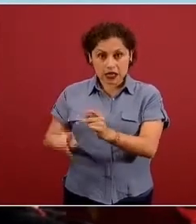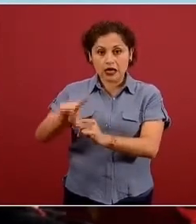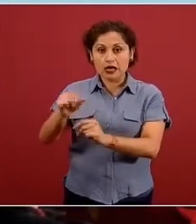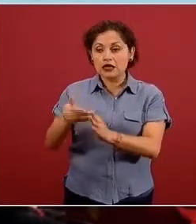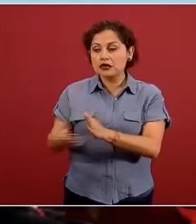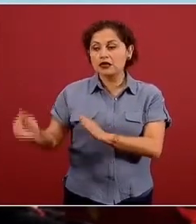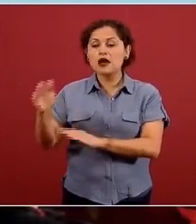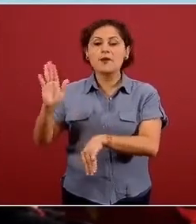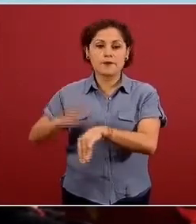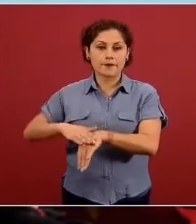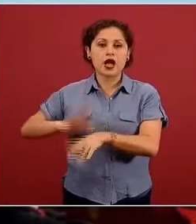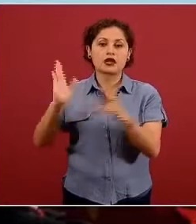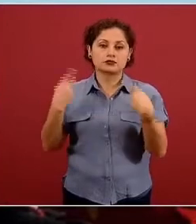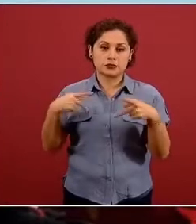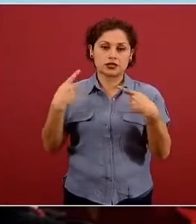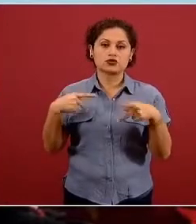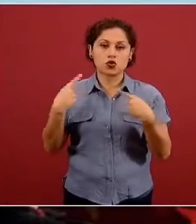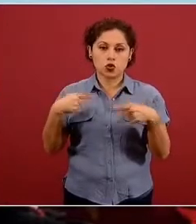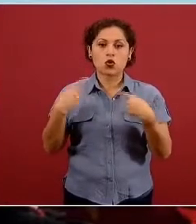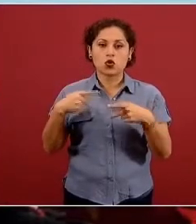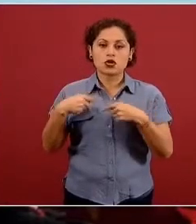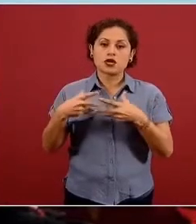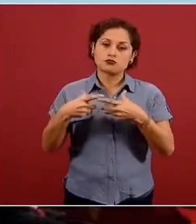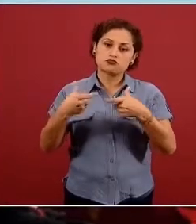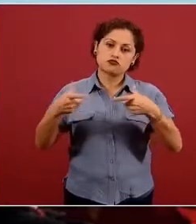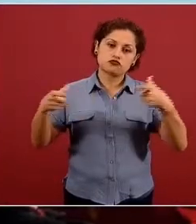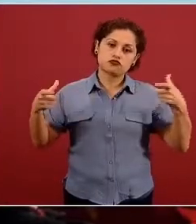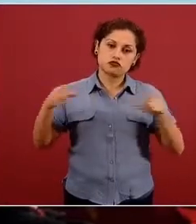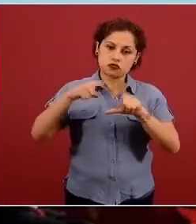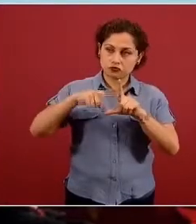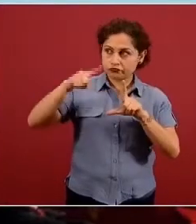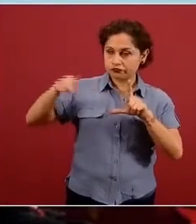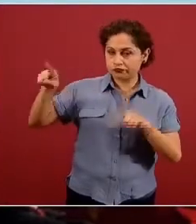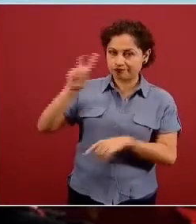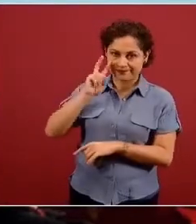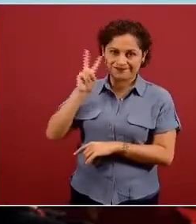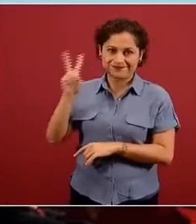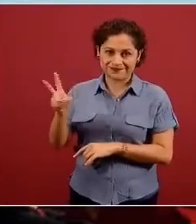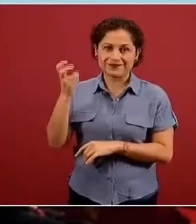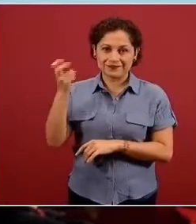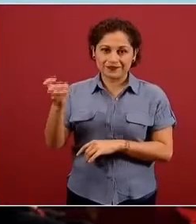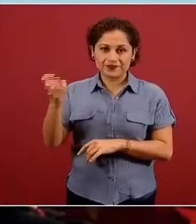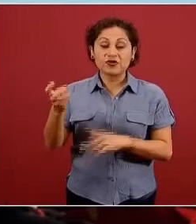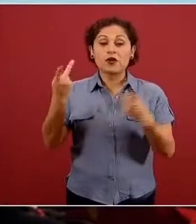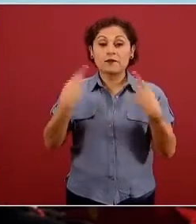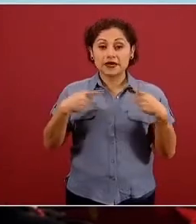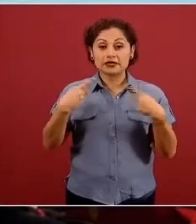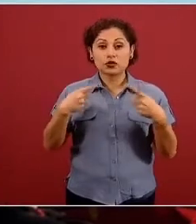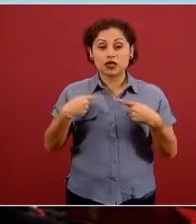la cantidad de personas o la proporción de personas que tienen el virus SARS-CoV-2, entre aquellas que tienen los síntomas de